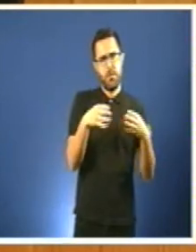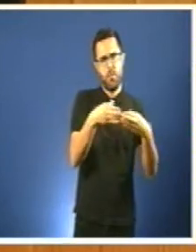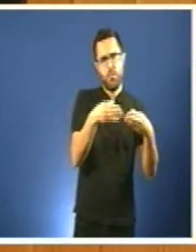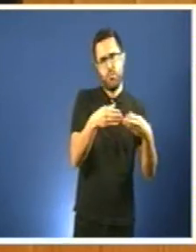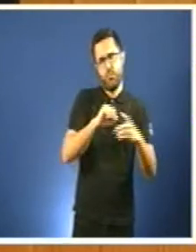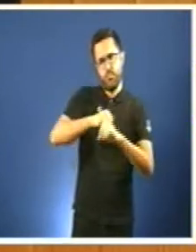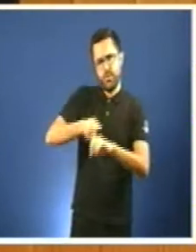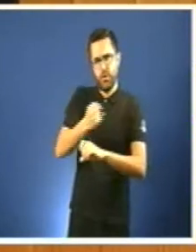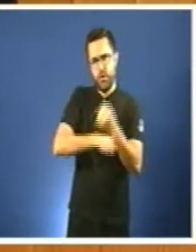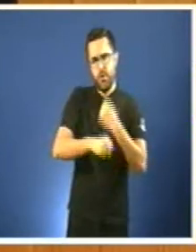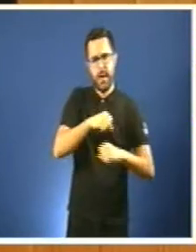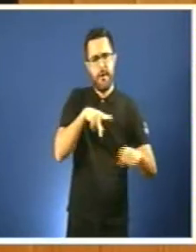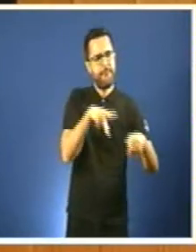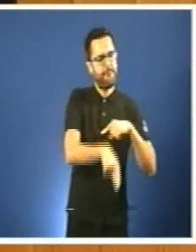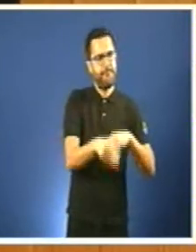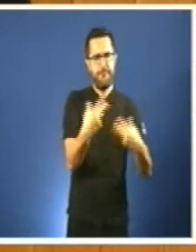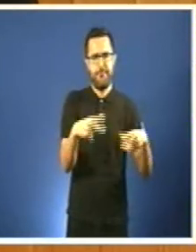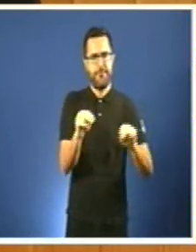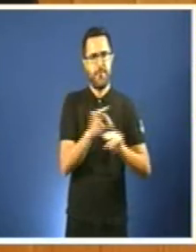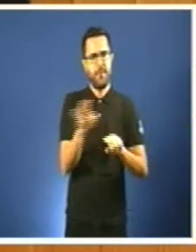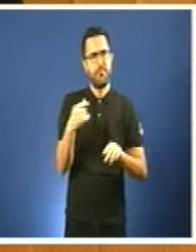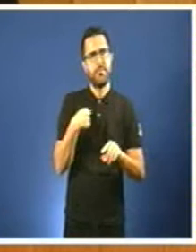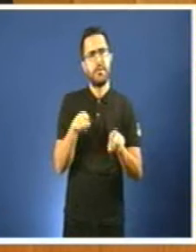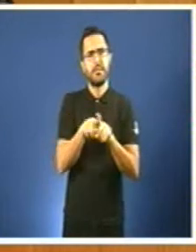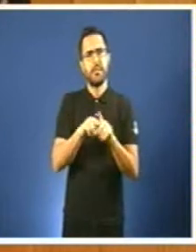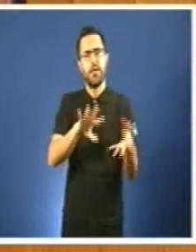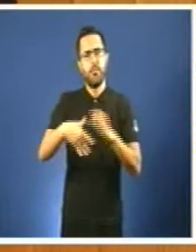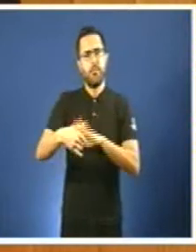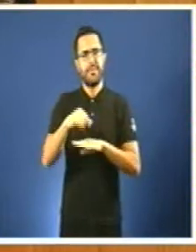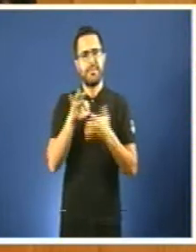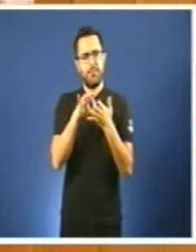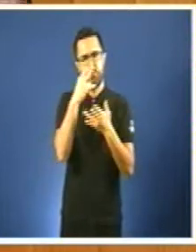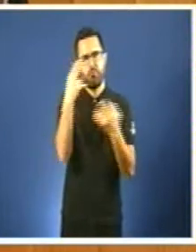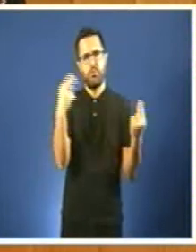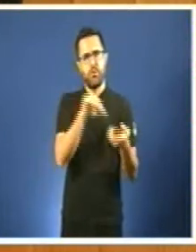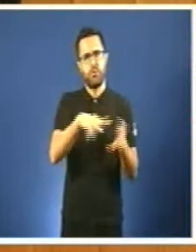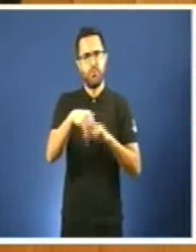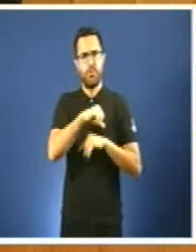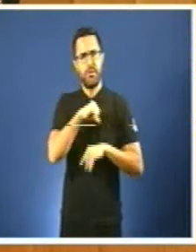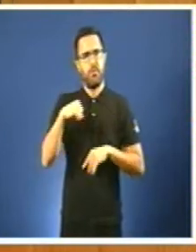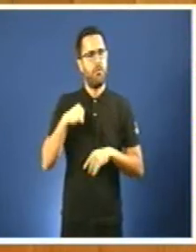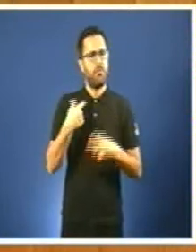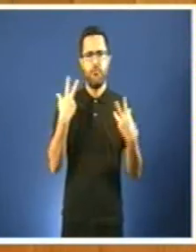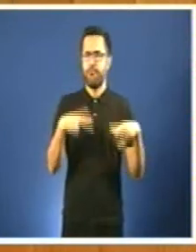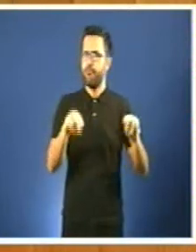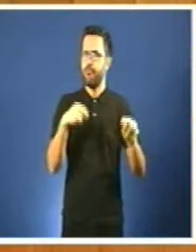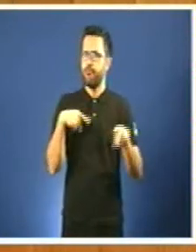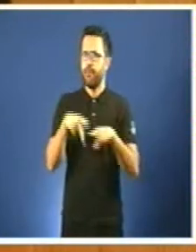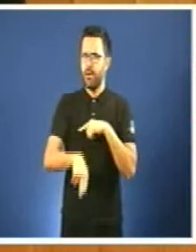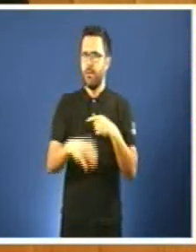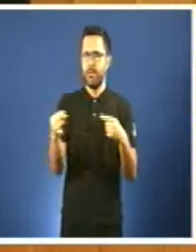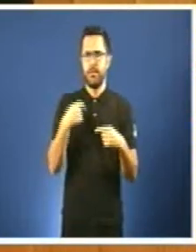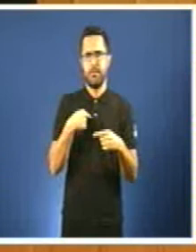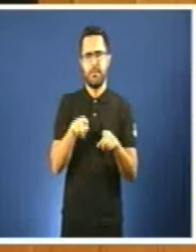económica, ou para acabar coa privatización dos servizos públicos, que crea o caldo de cultivo para que o tráfico de